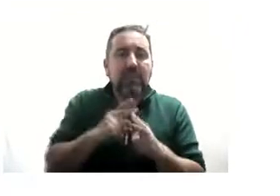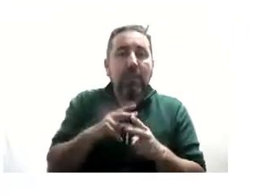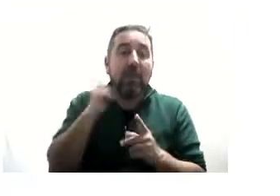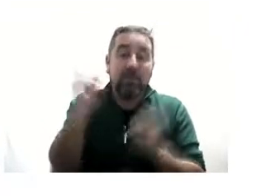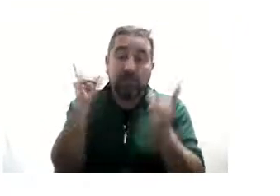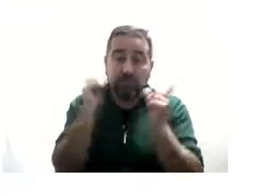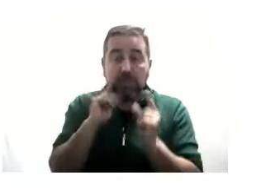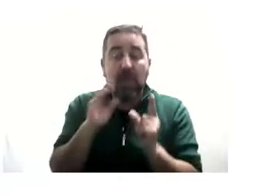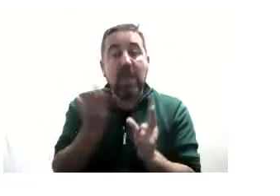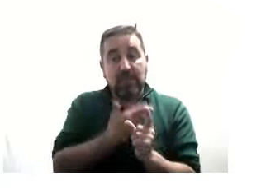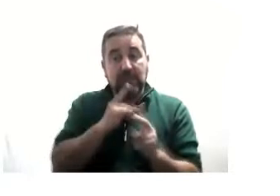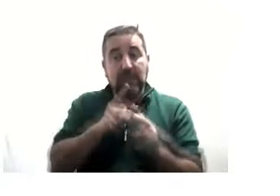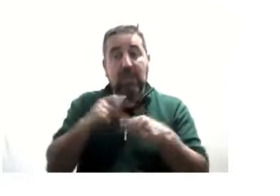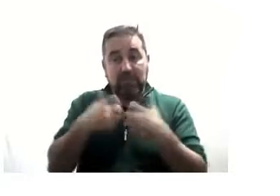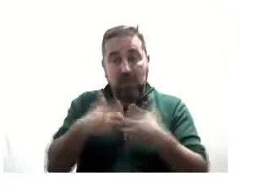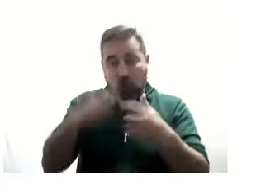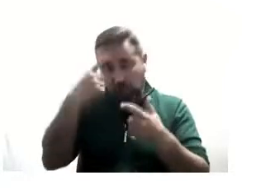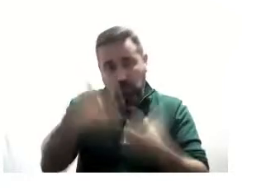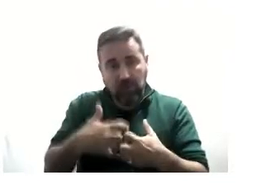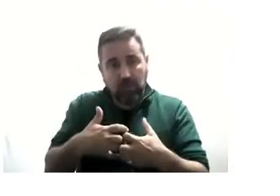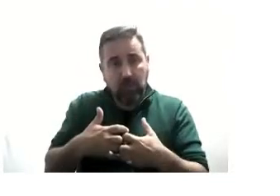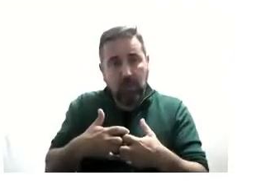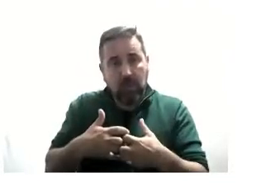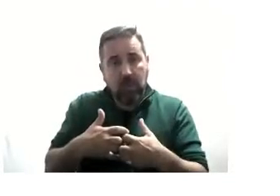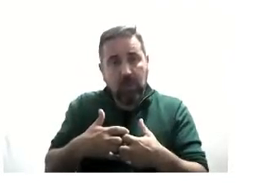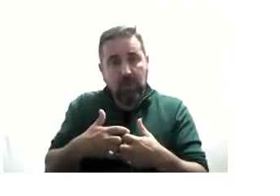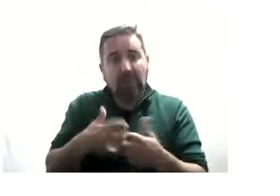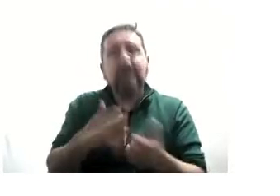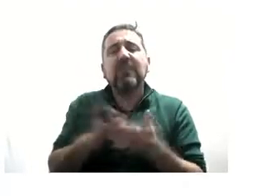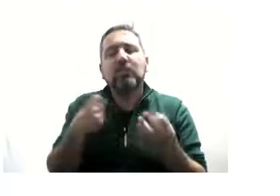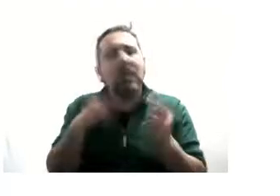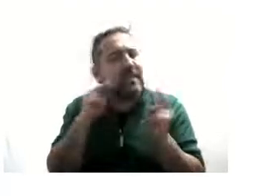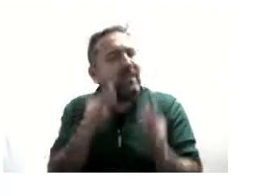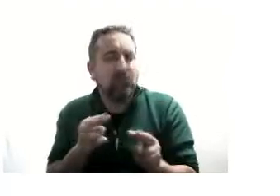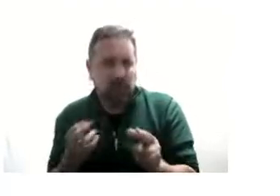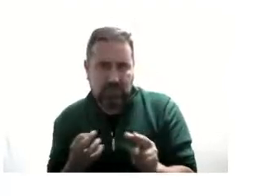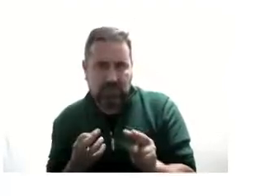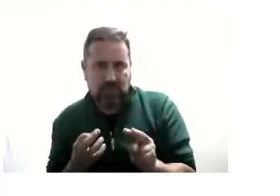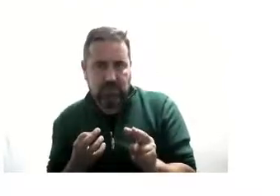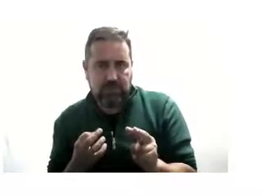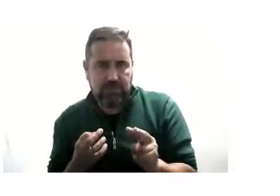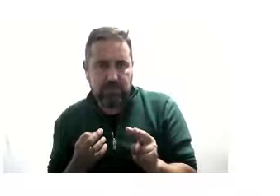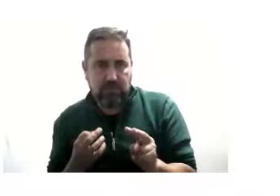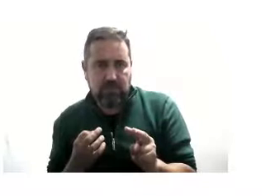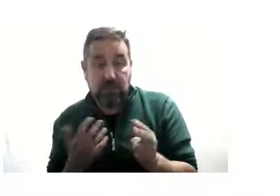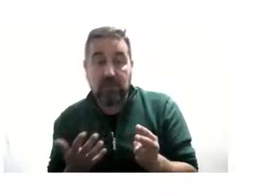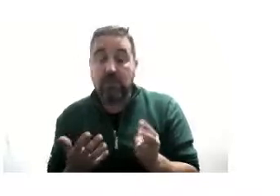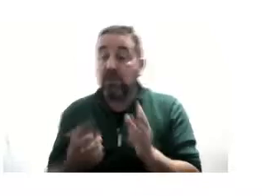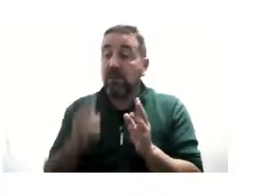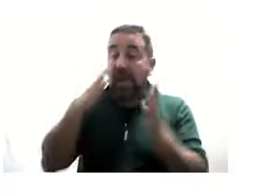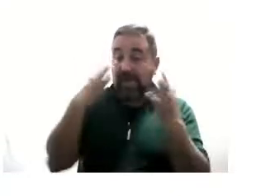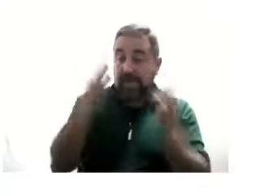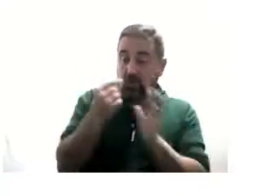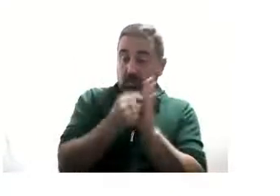impacto negativo sobre el deterioro cognitivo, con lo cual lo que se ha visto es que, digamos que los factores de riesgo para